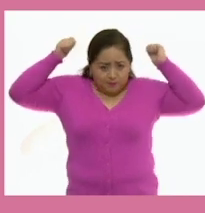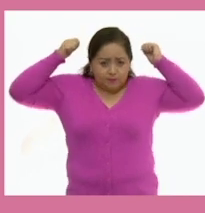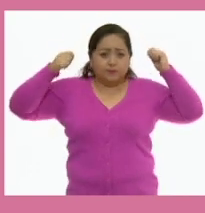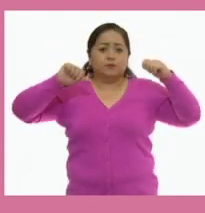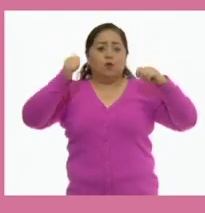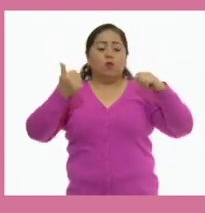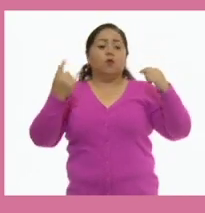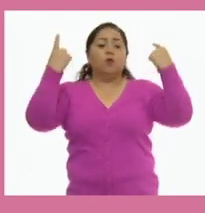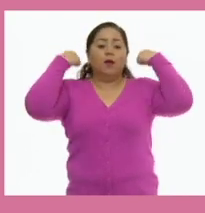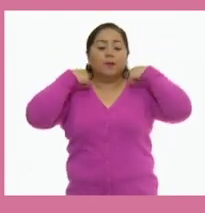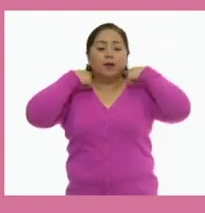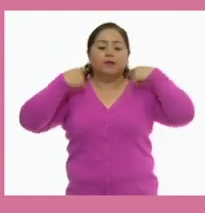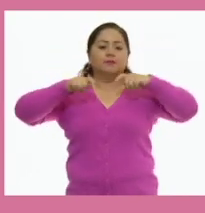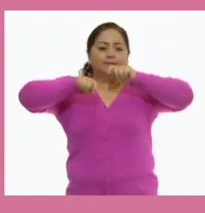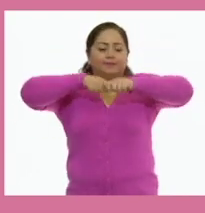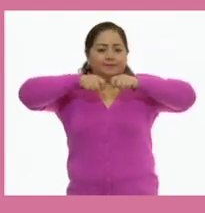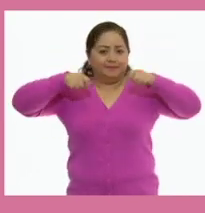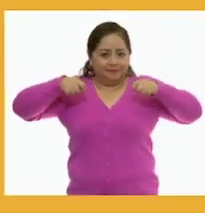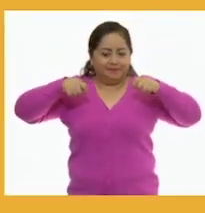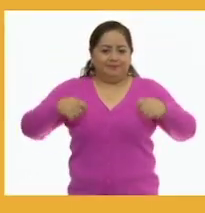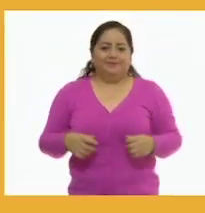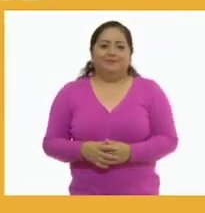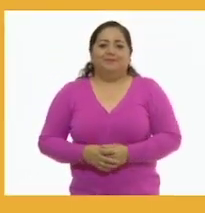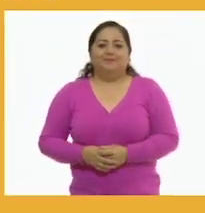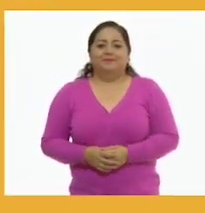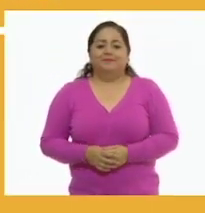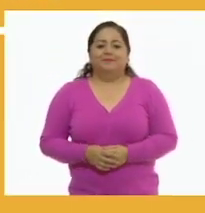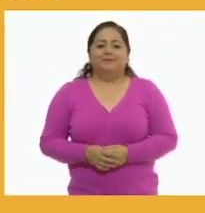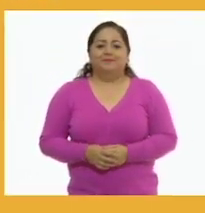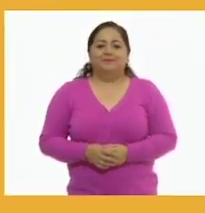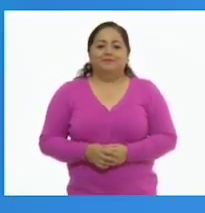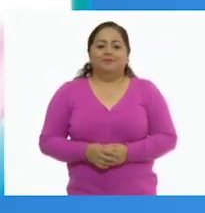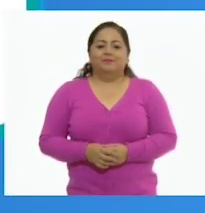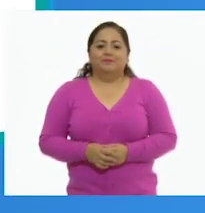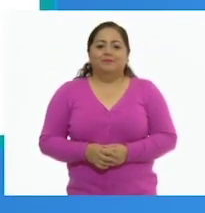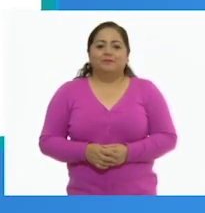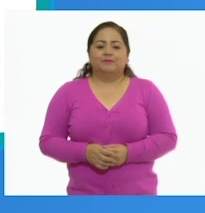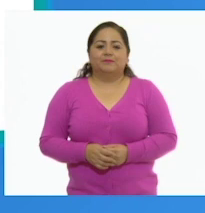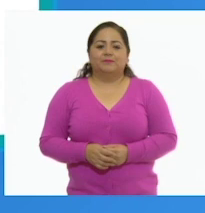sobre tu cabeza y alrededor de tu cuello.